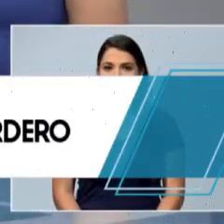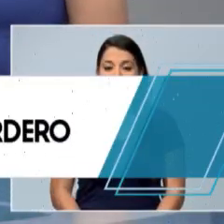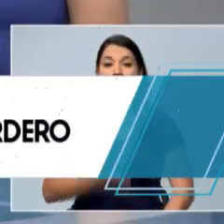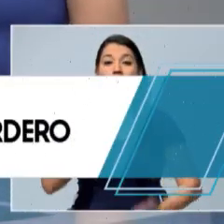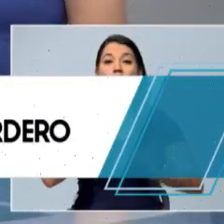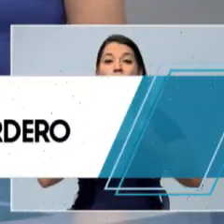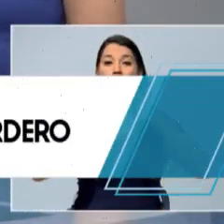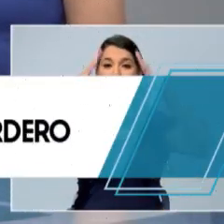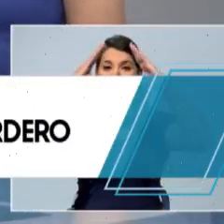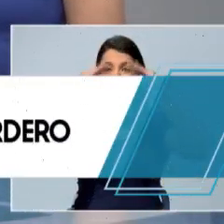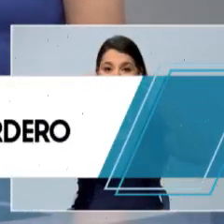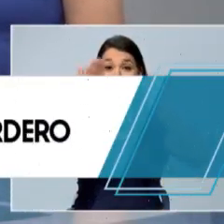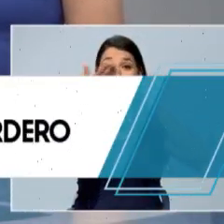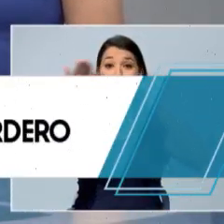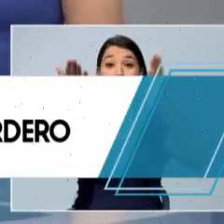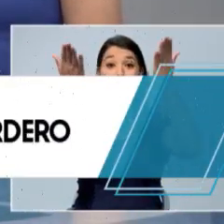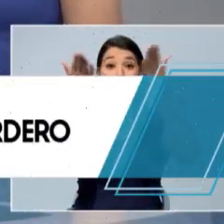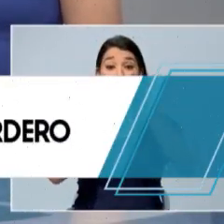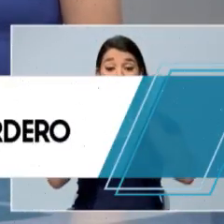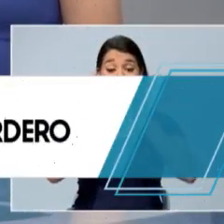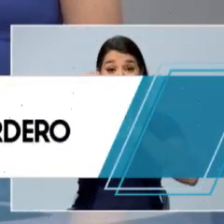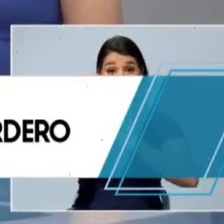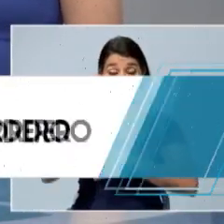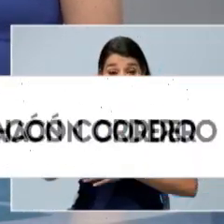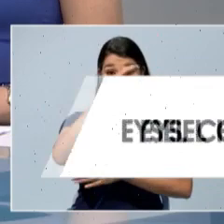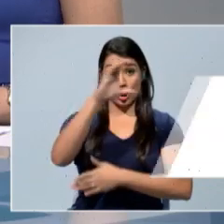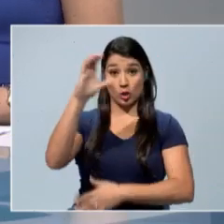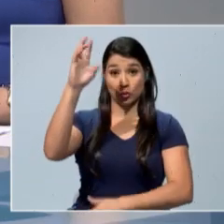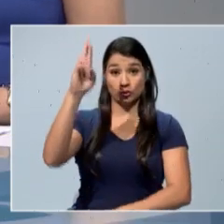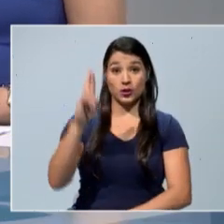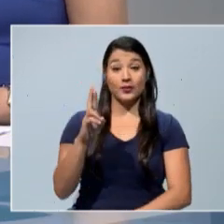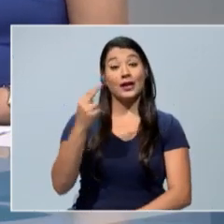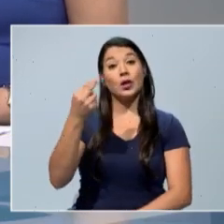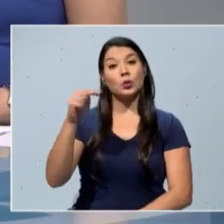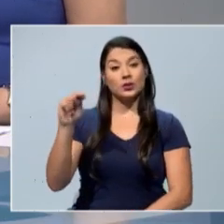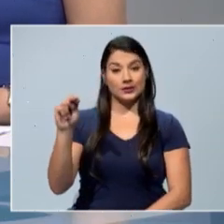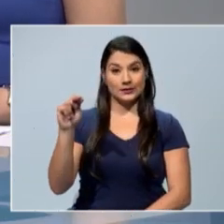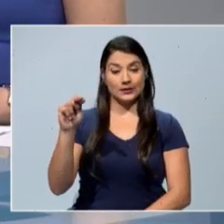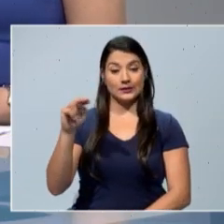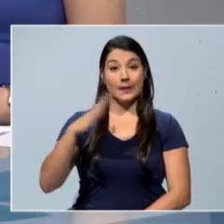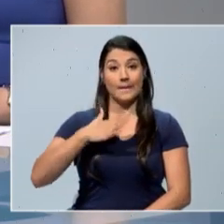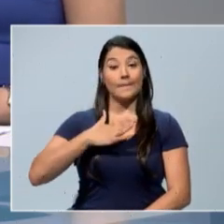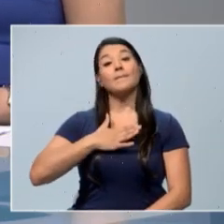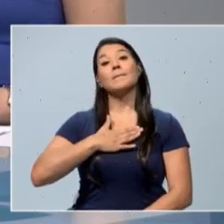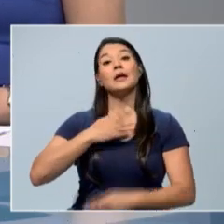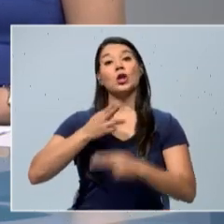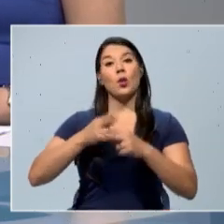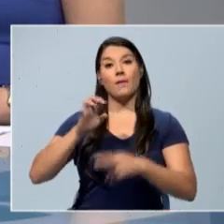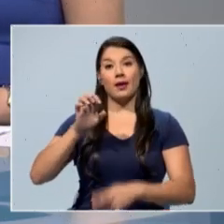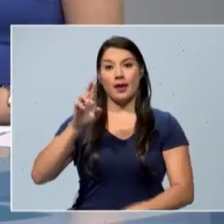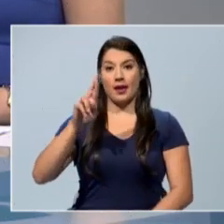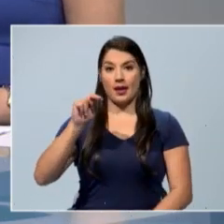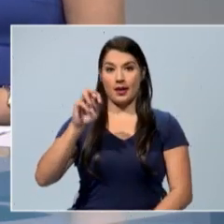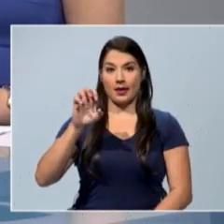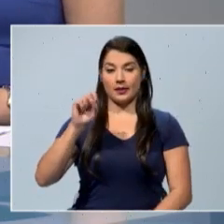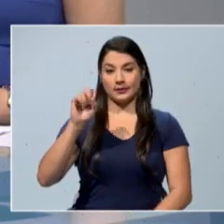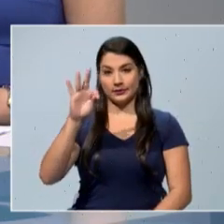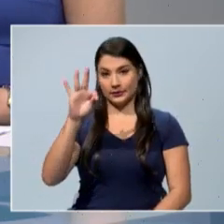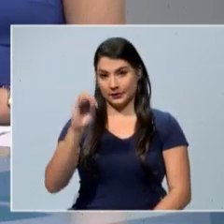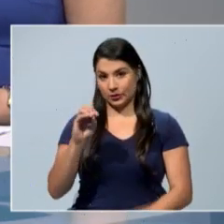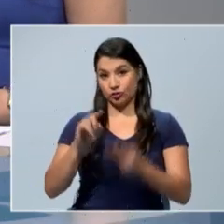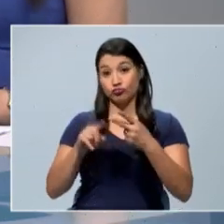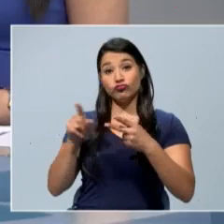Buenas noches, bienvenidos a la edición estelar de Costa Rica Noticias. Los saluda esta noche Ernesto Rivera y Eisel